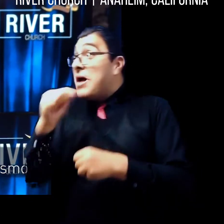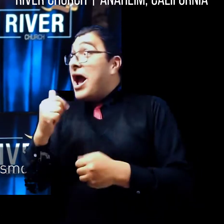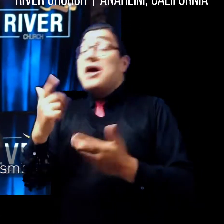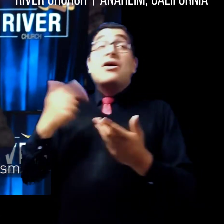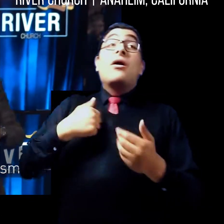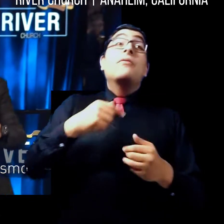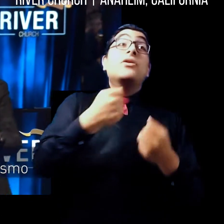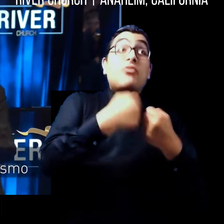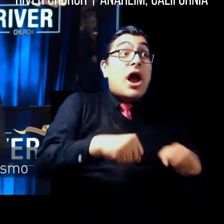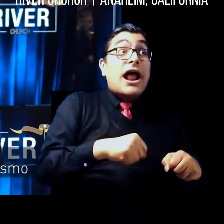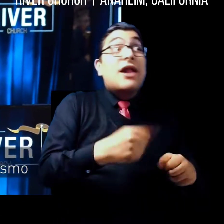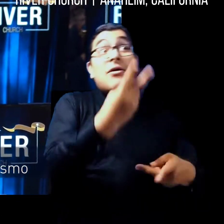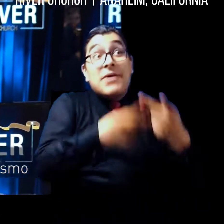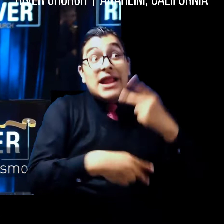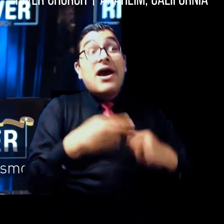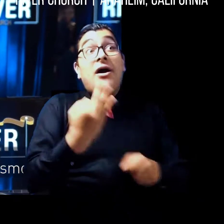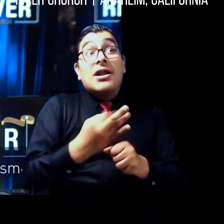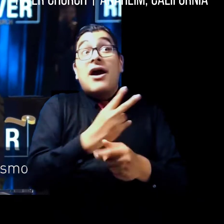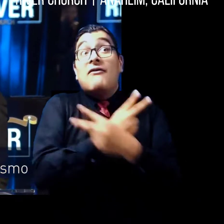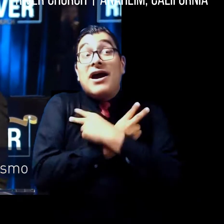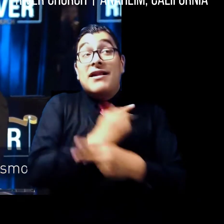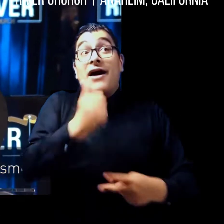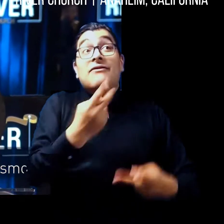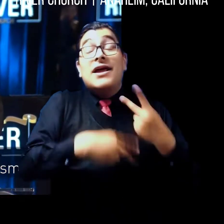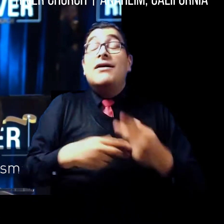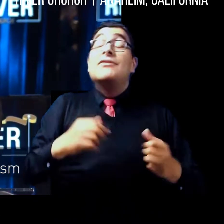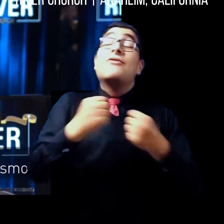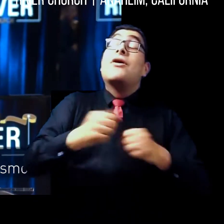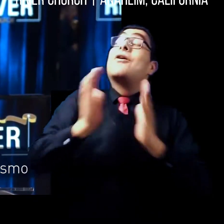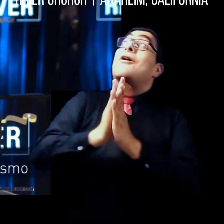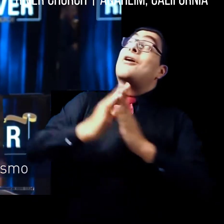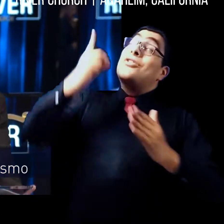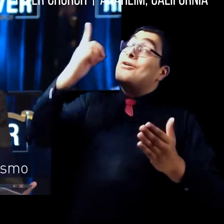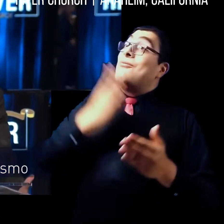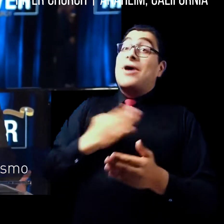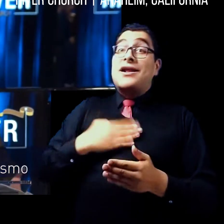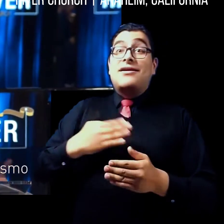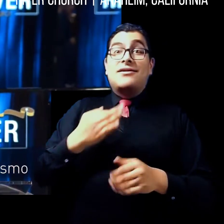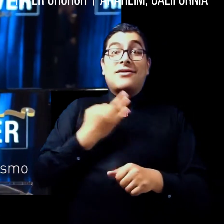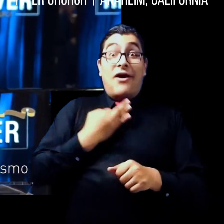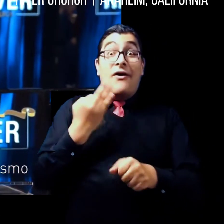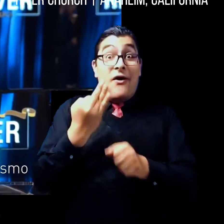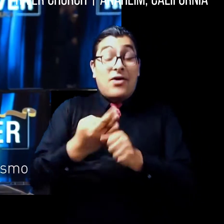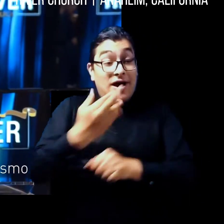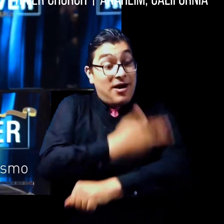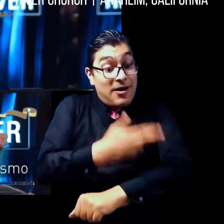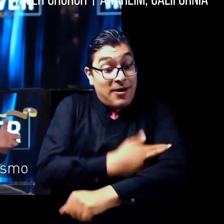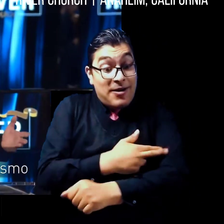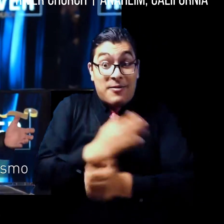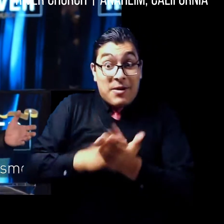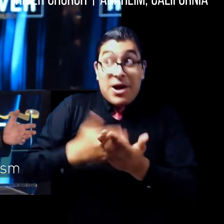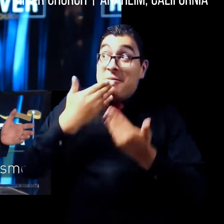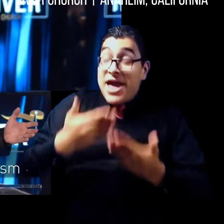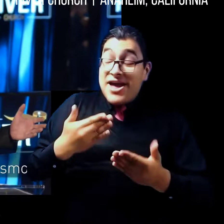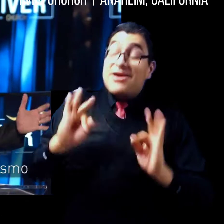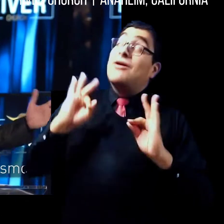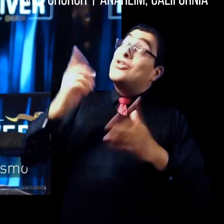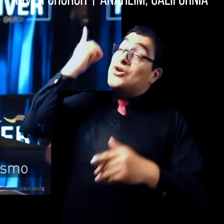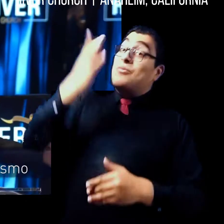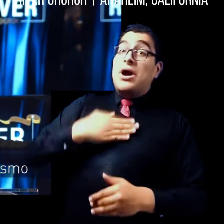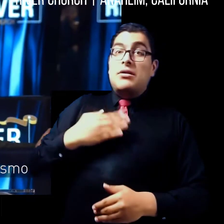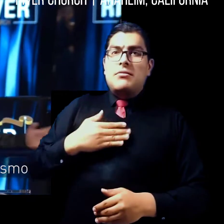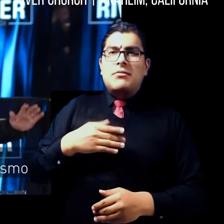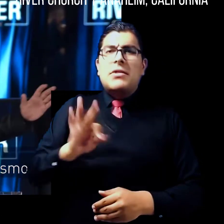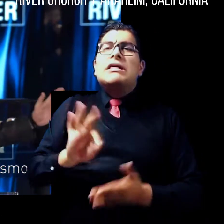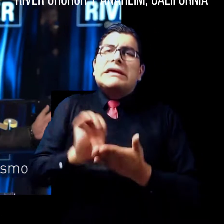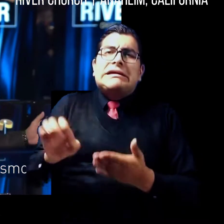este verano. Qué bueno que es Dios. Porque me salieron los papeles. Pero si no te